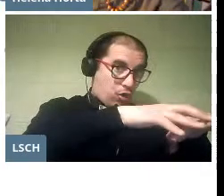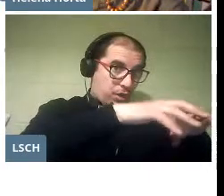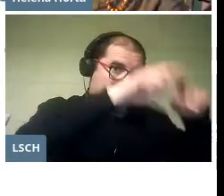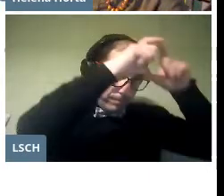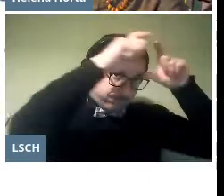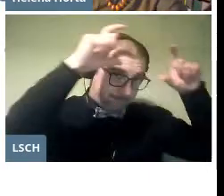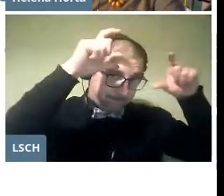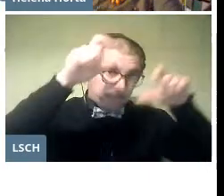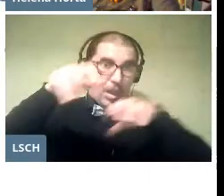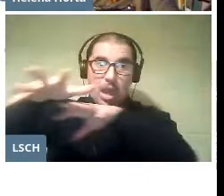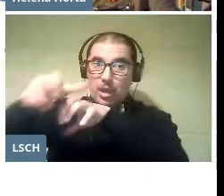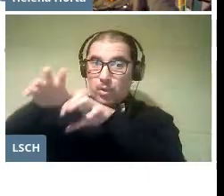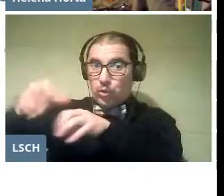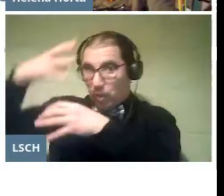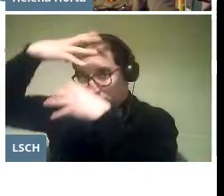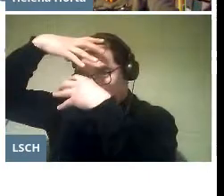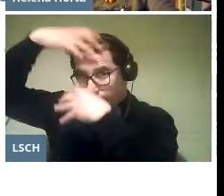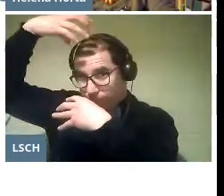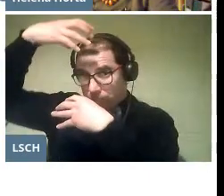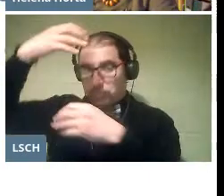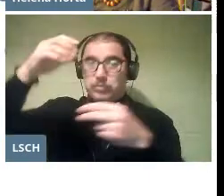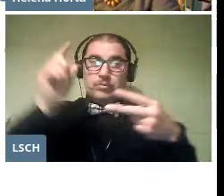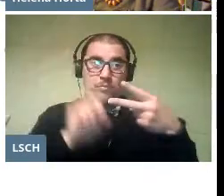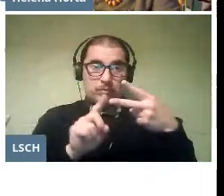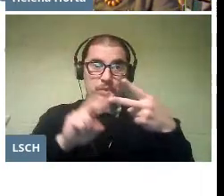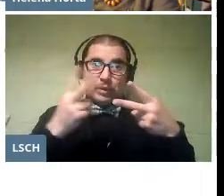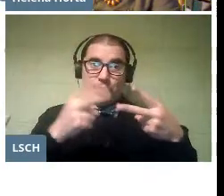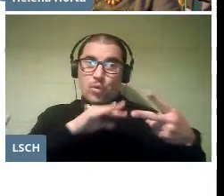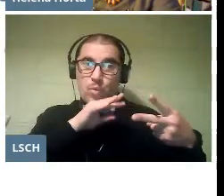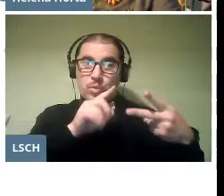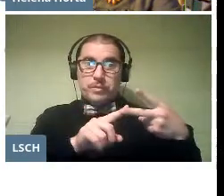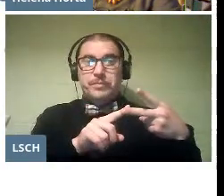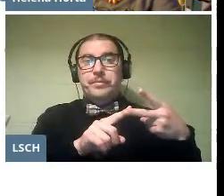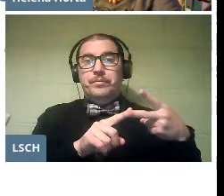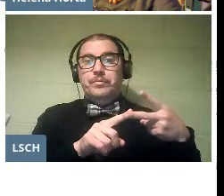de agricultores, y en un segundo nivel como